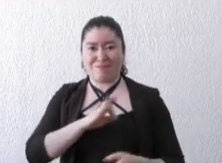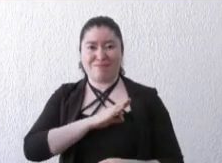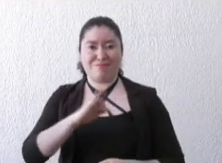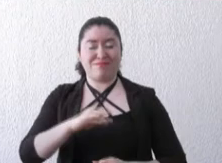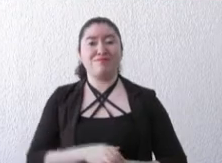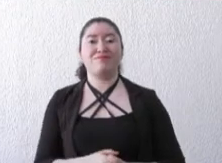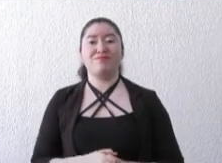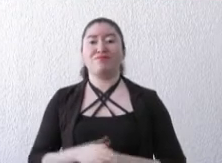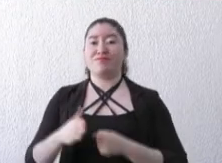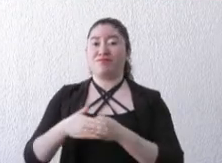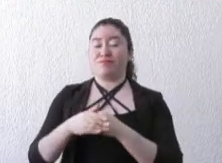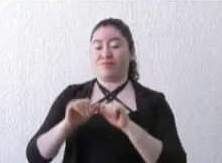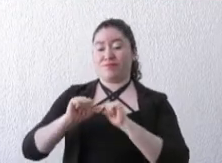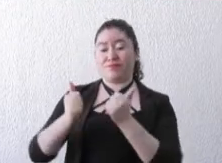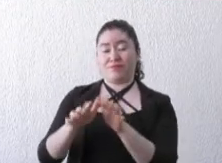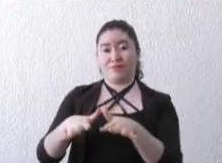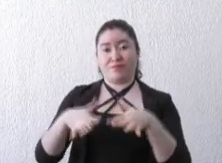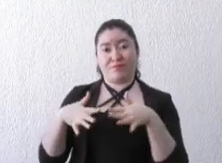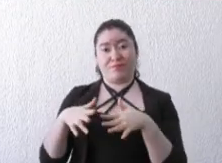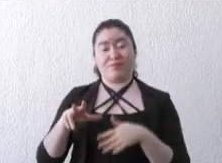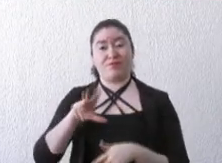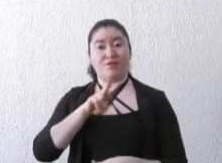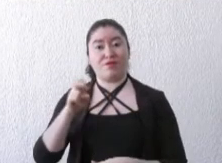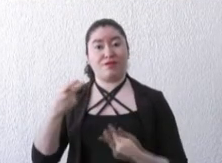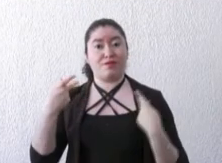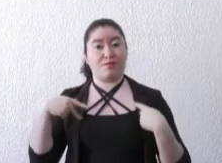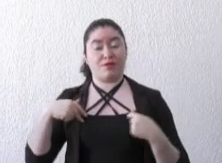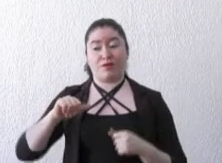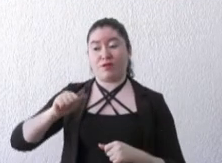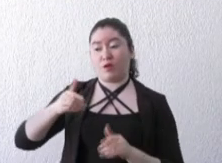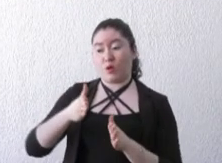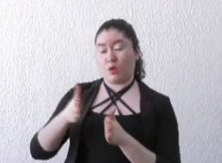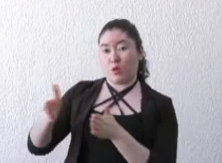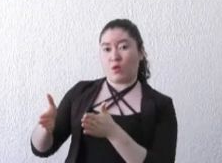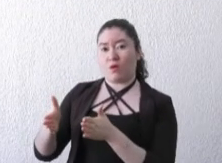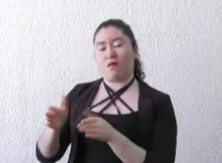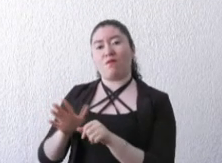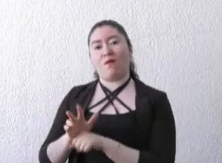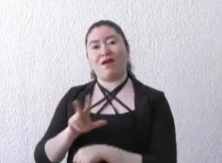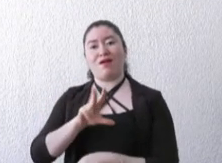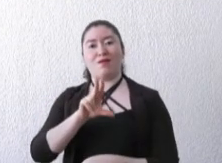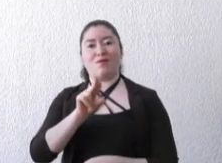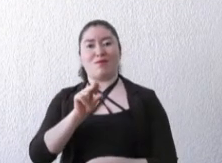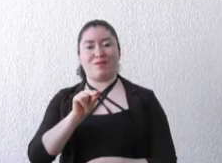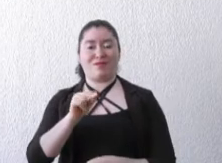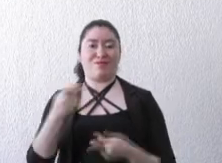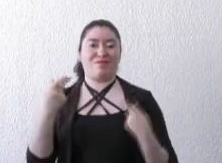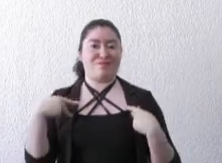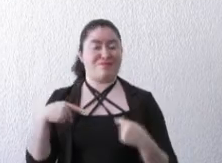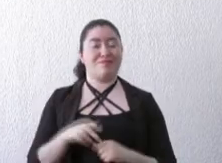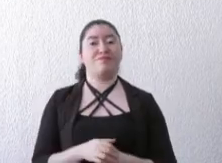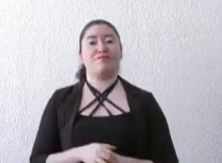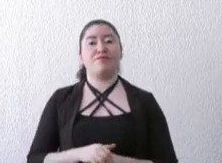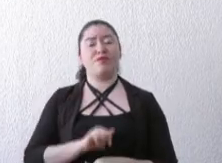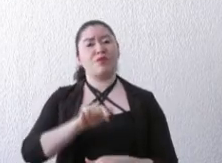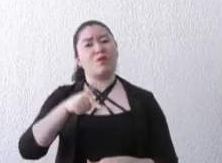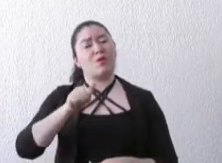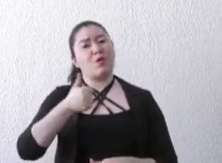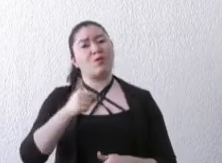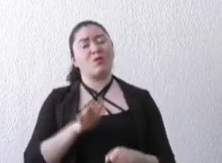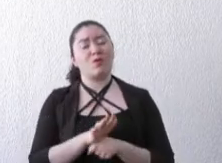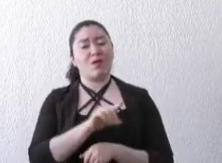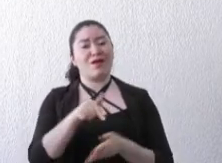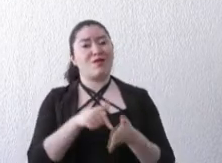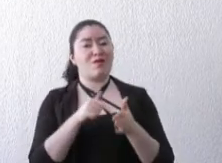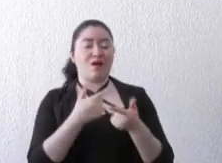para 200 personas y otro para 84 personas, otro foro libre. Lo que mencionaba en cuanto a plafones